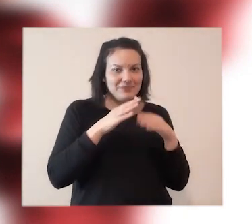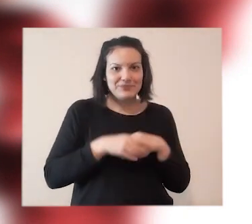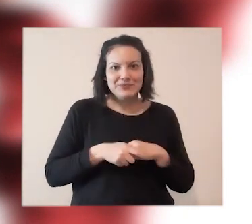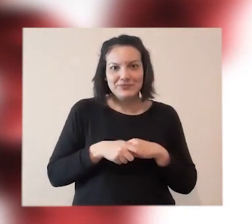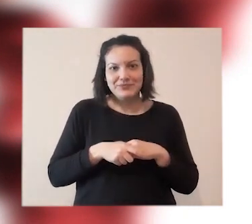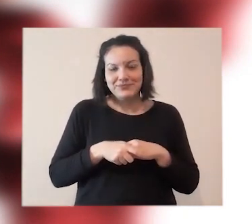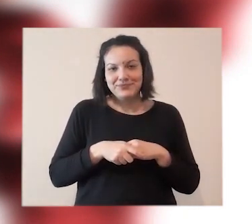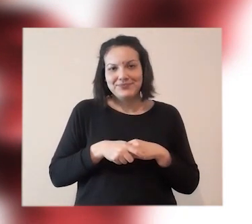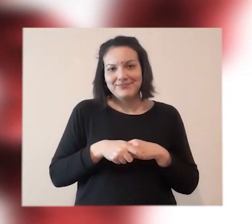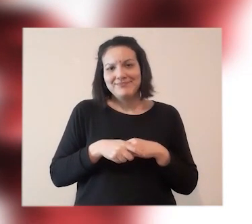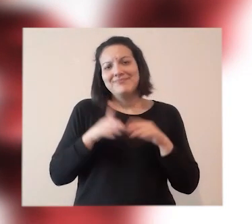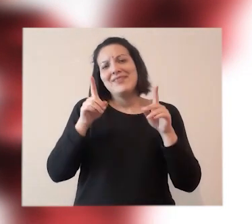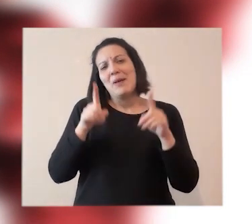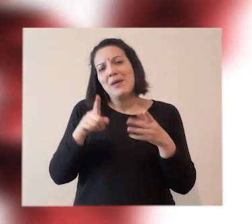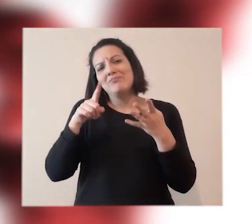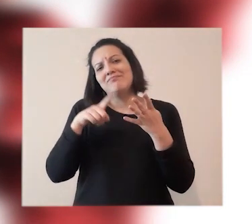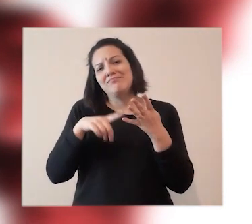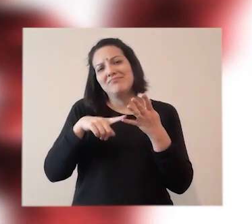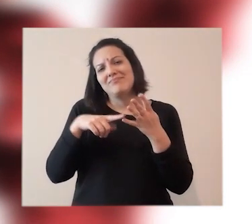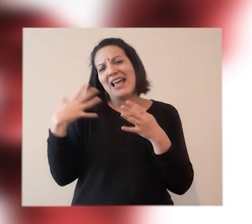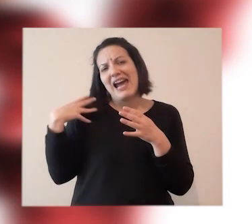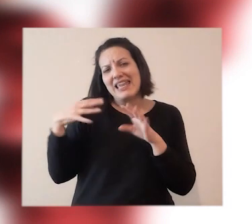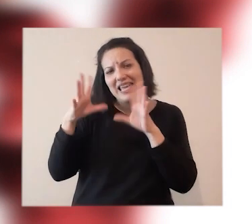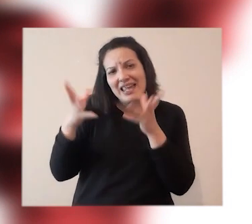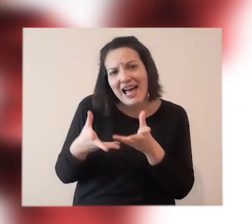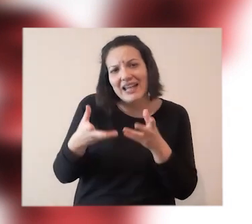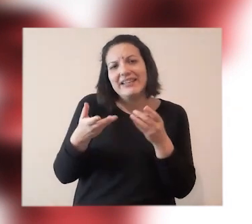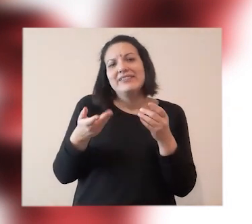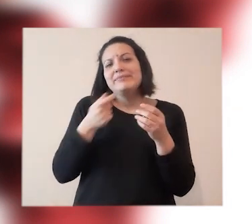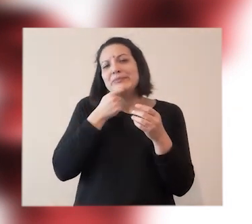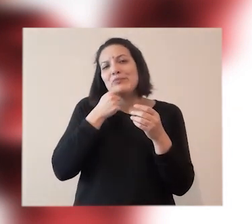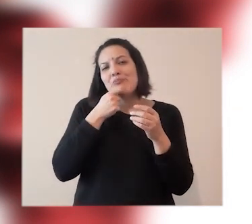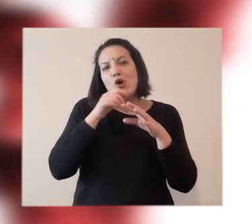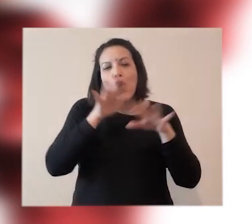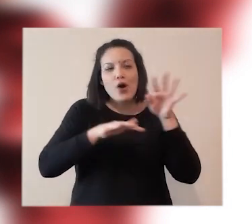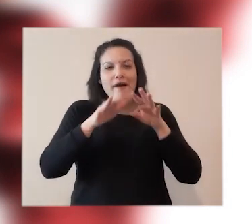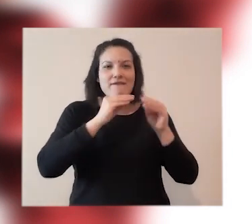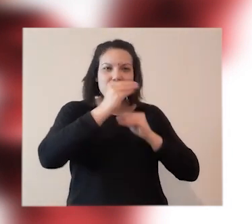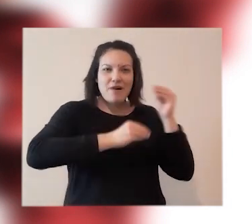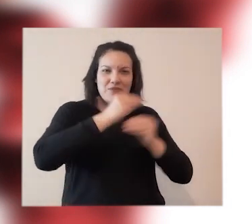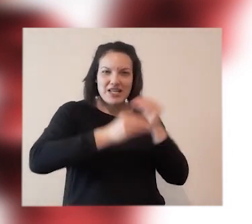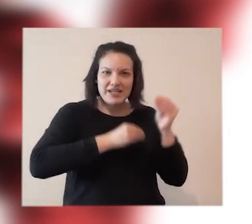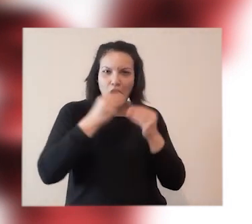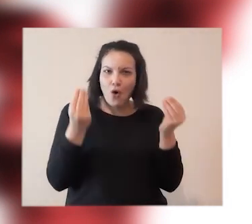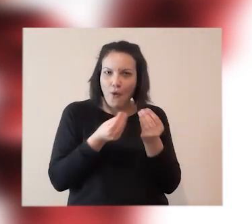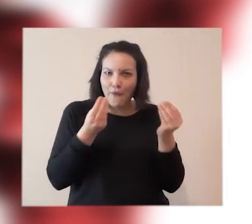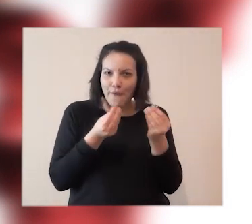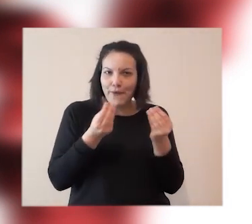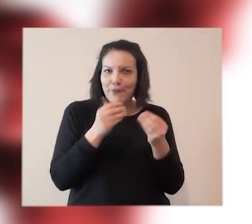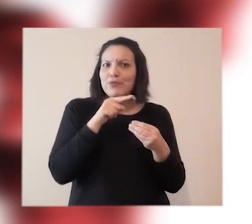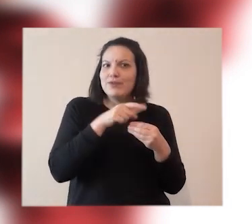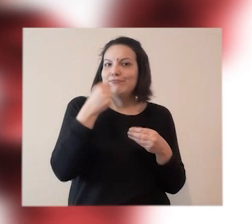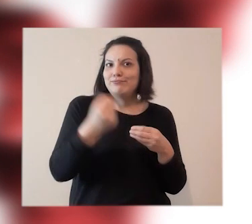Bien, bueno, por supuesto cuestiones generales, como la organización con los integrantes de la familia, ¿sí? Eso es